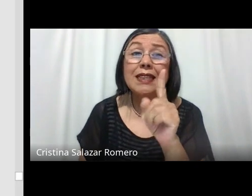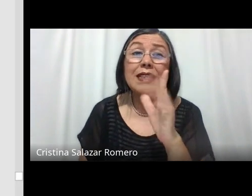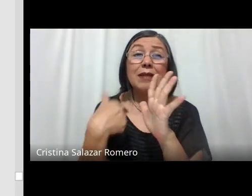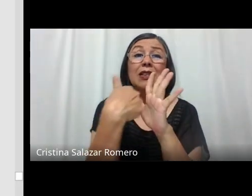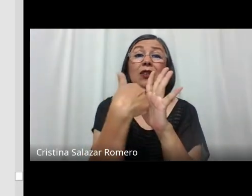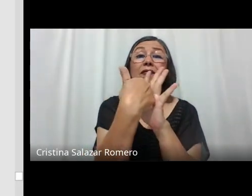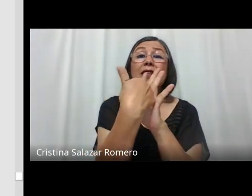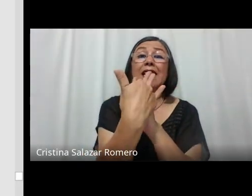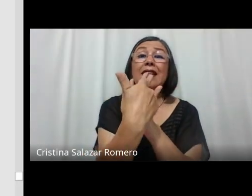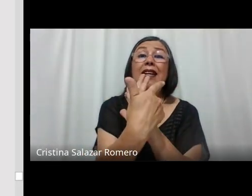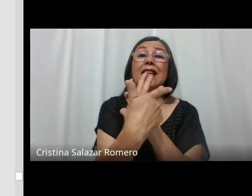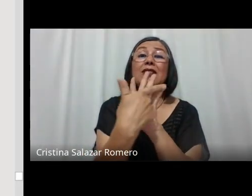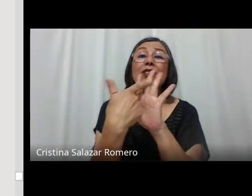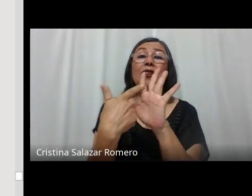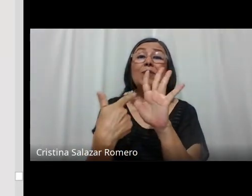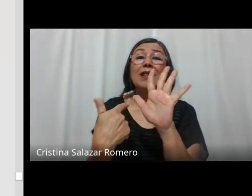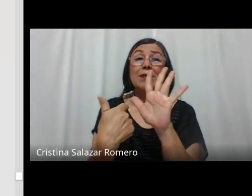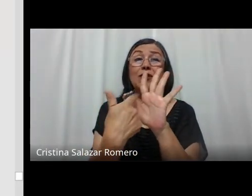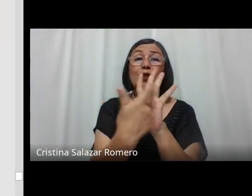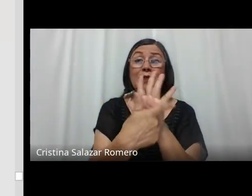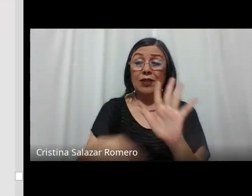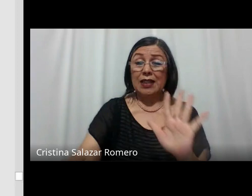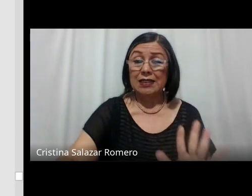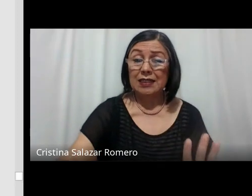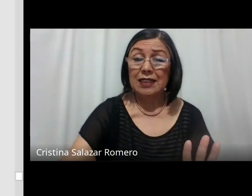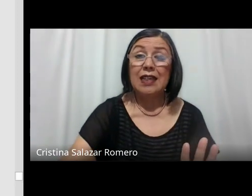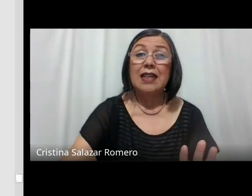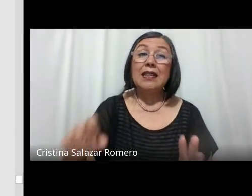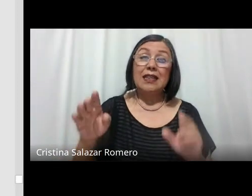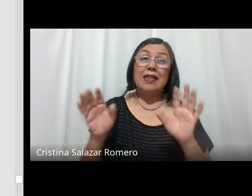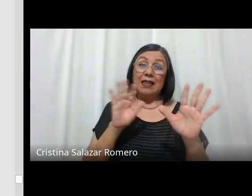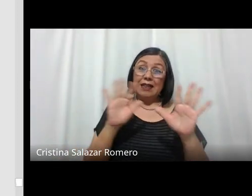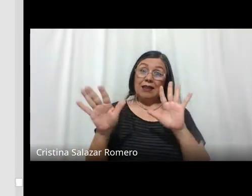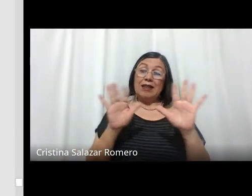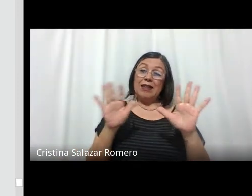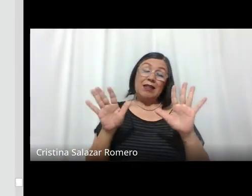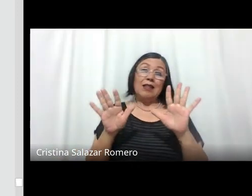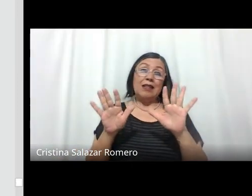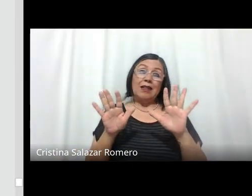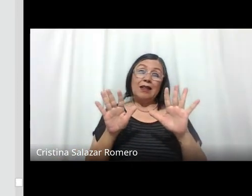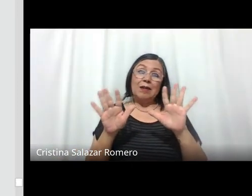sola seña, me tengo que fijar en esos 5 parámetros formacionales, ¿sí? Y